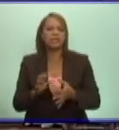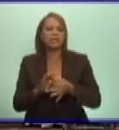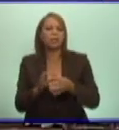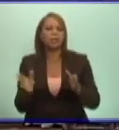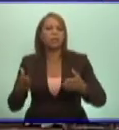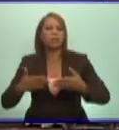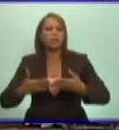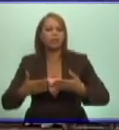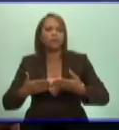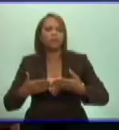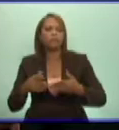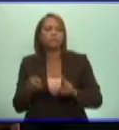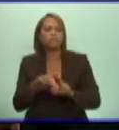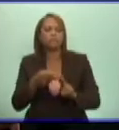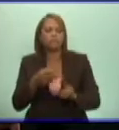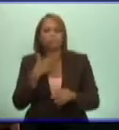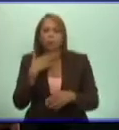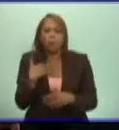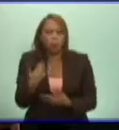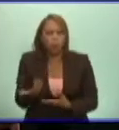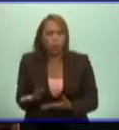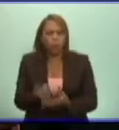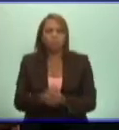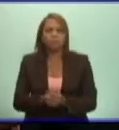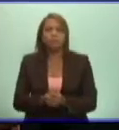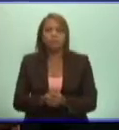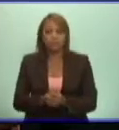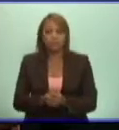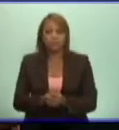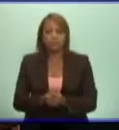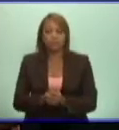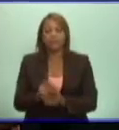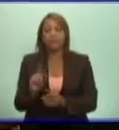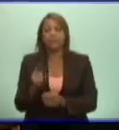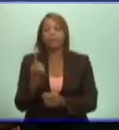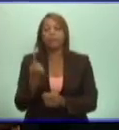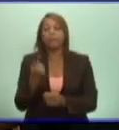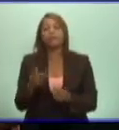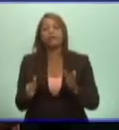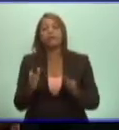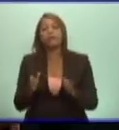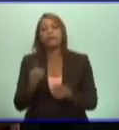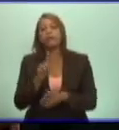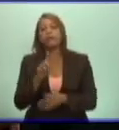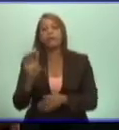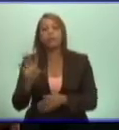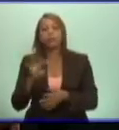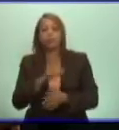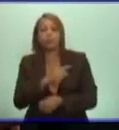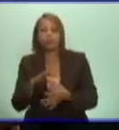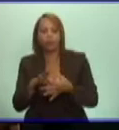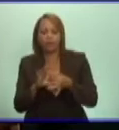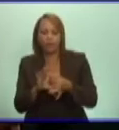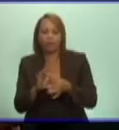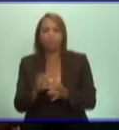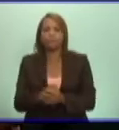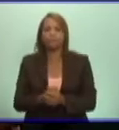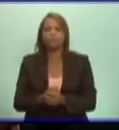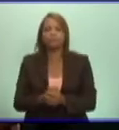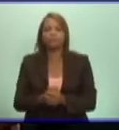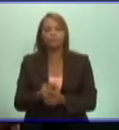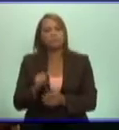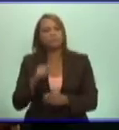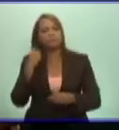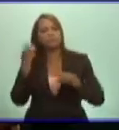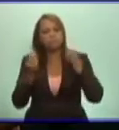estas asignaturas, que el primer ciclo lo componen los grados de primero a cuarto. Uh-huh. Y bueno, un poco que